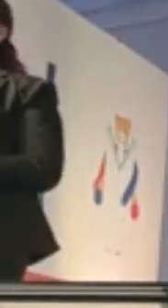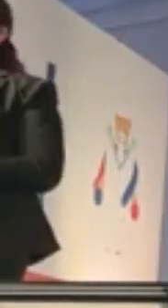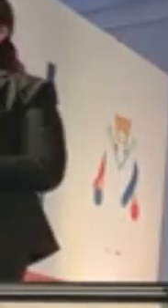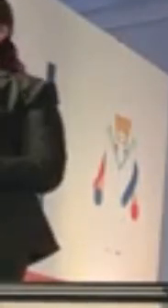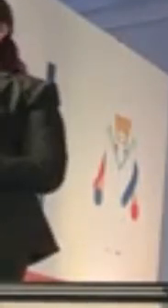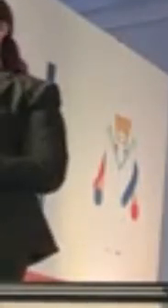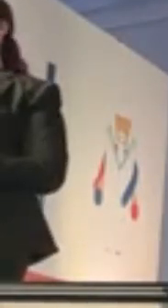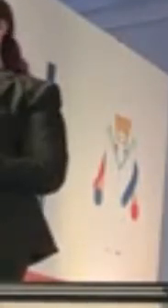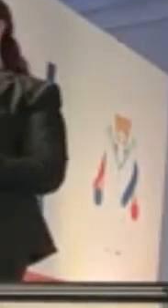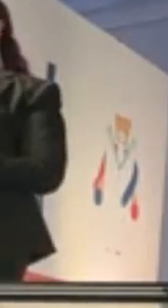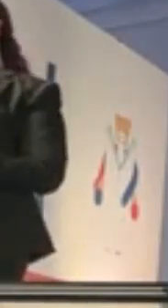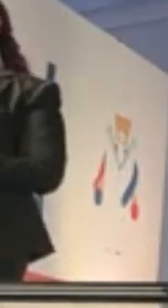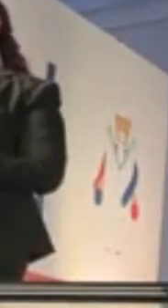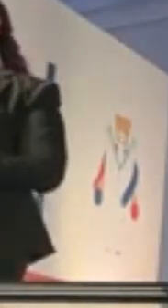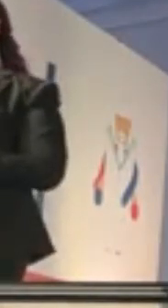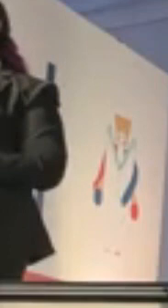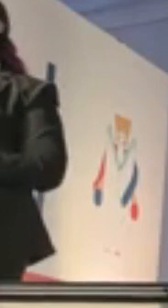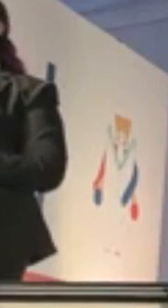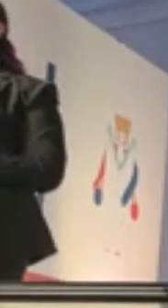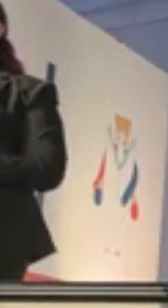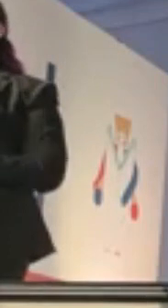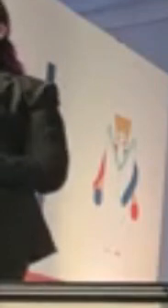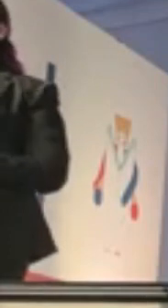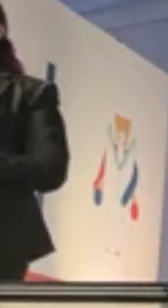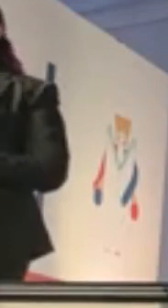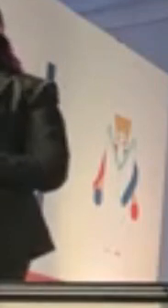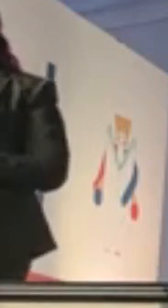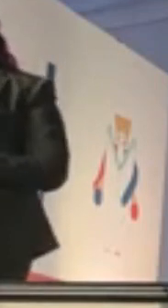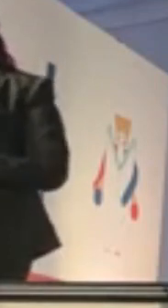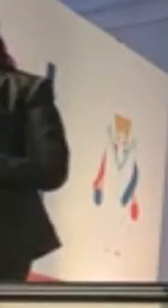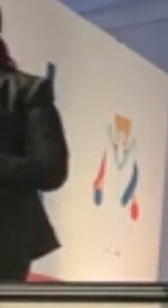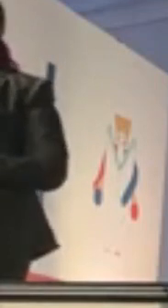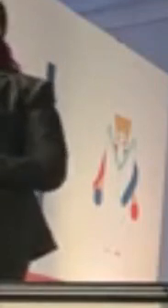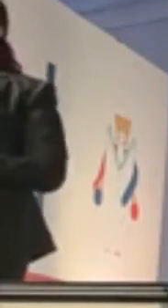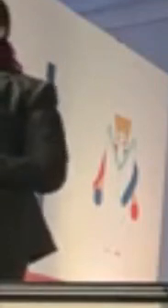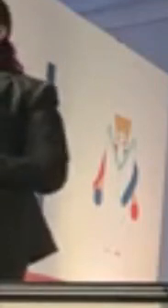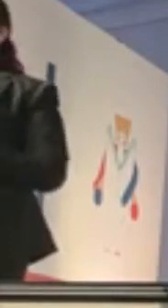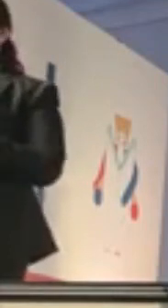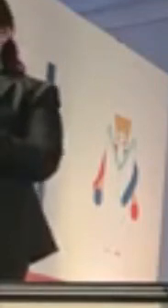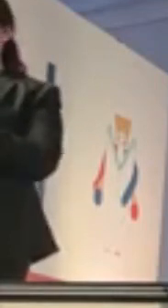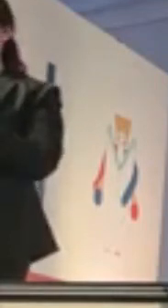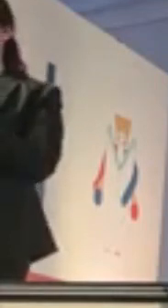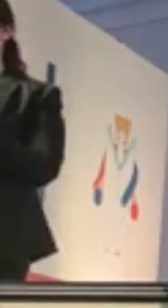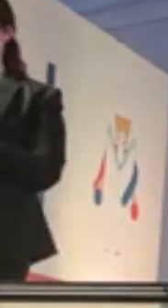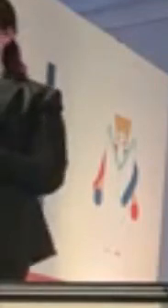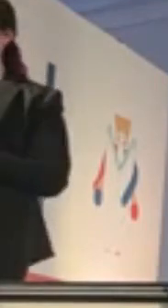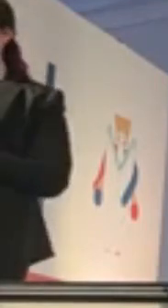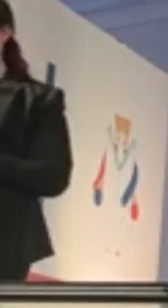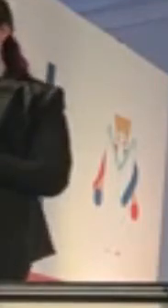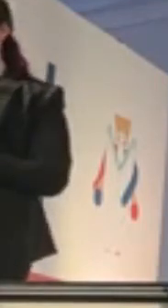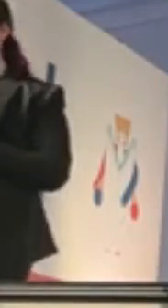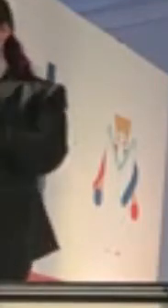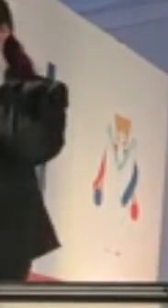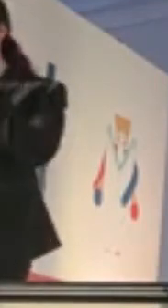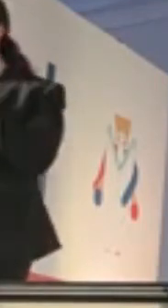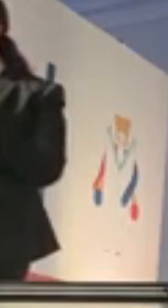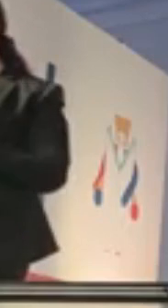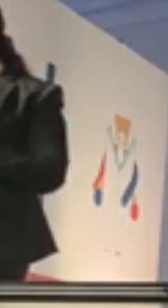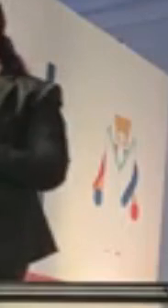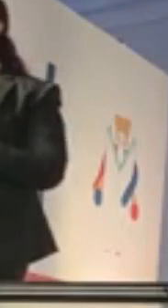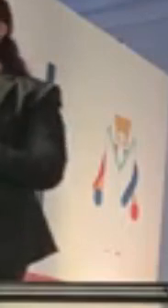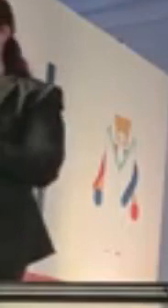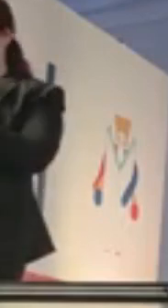Me siento muy honrada a México y al pueblo de México, que pagó parte de mi formación, y de hecho, si yo he podido